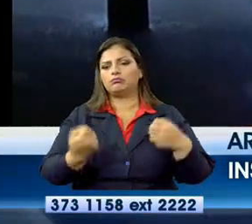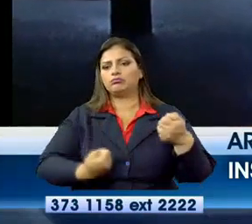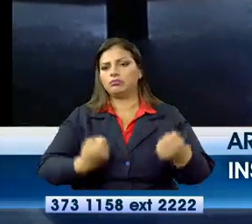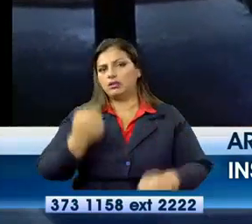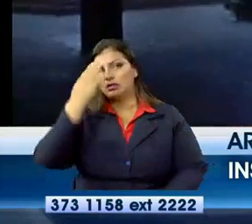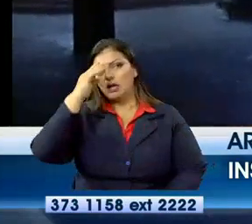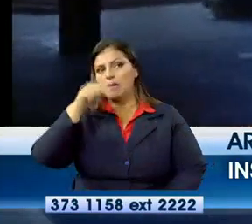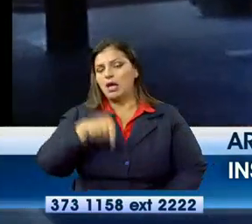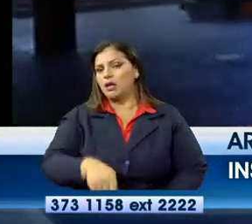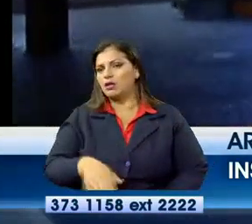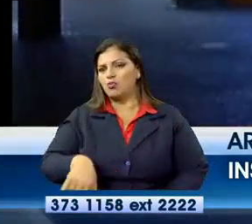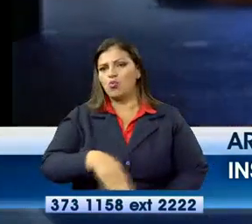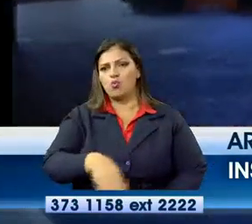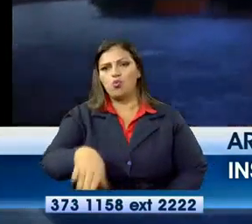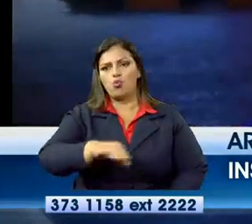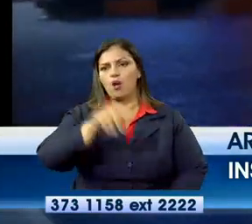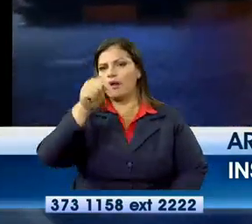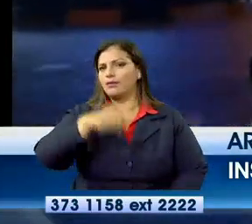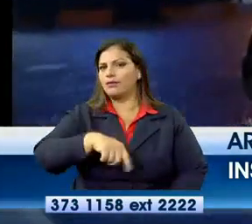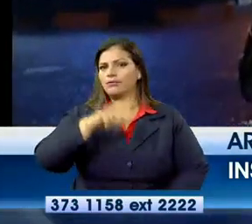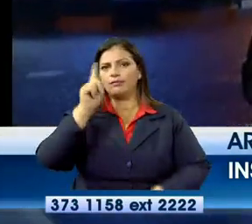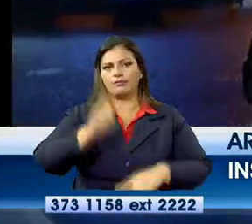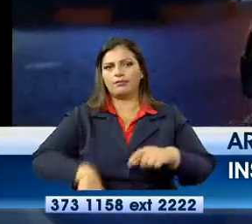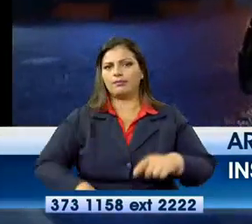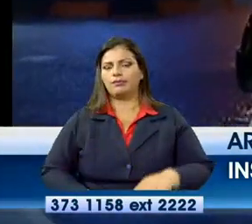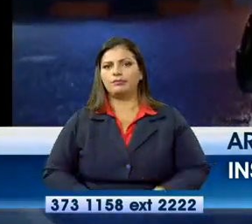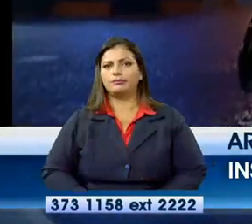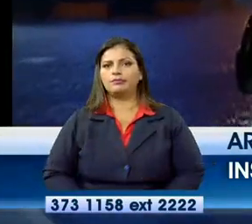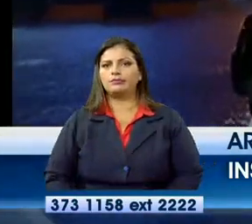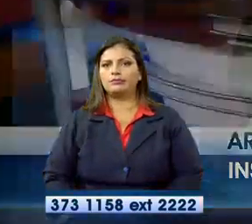no está permitido para esta clase de vehículos.